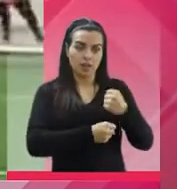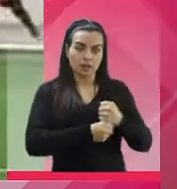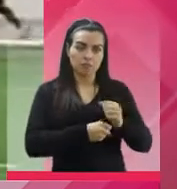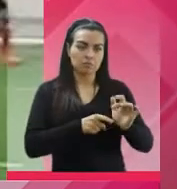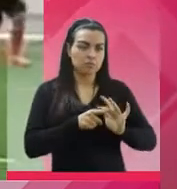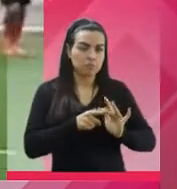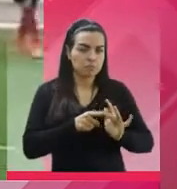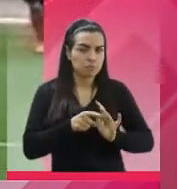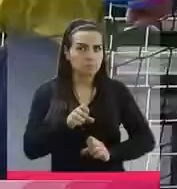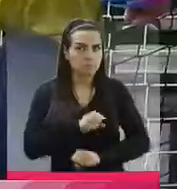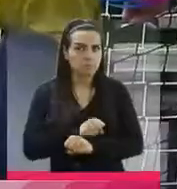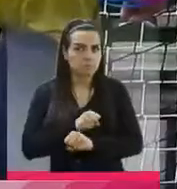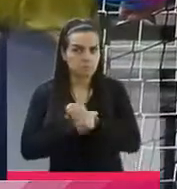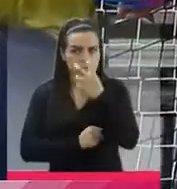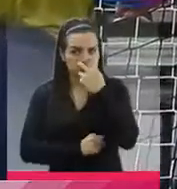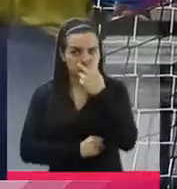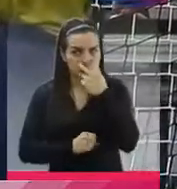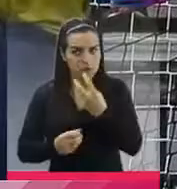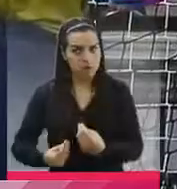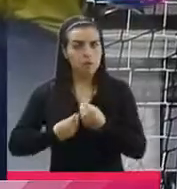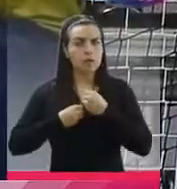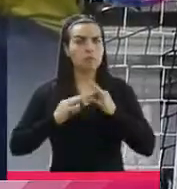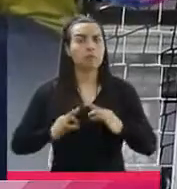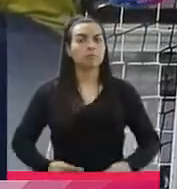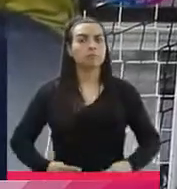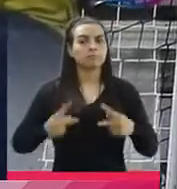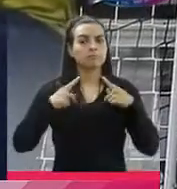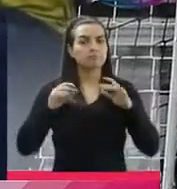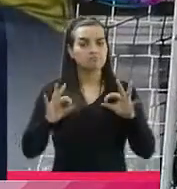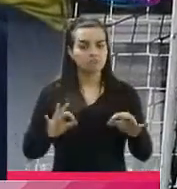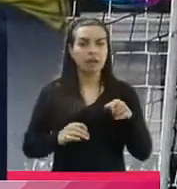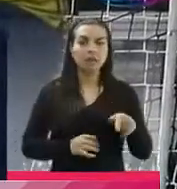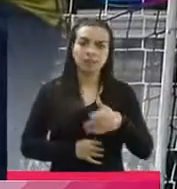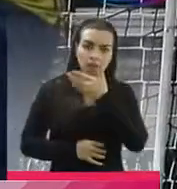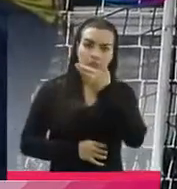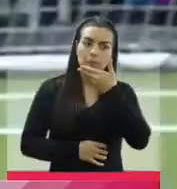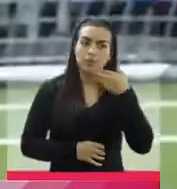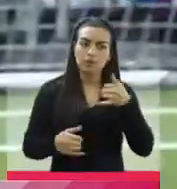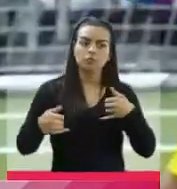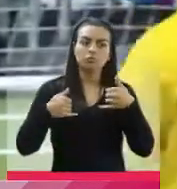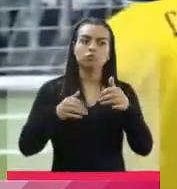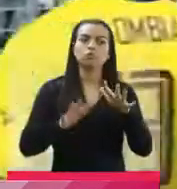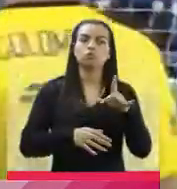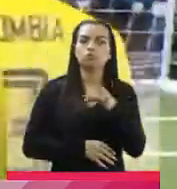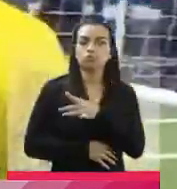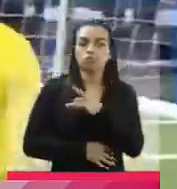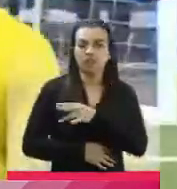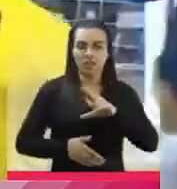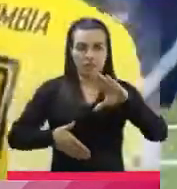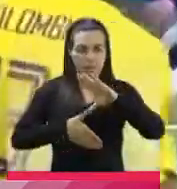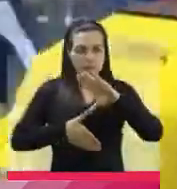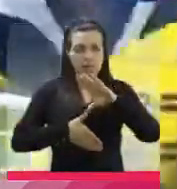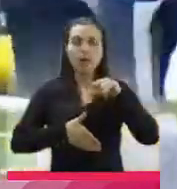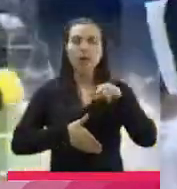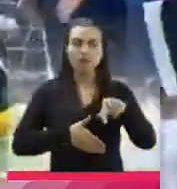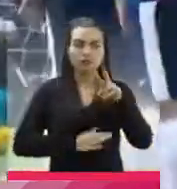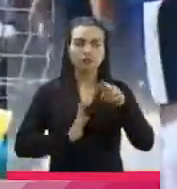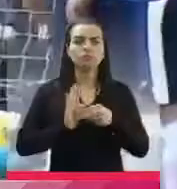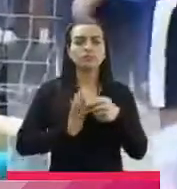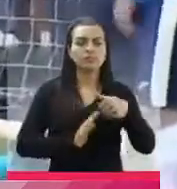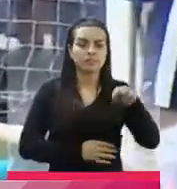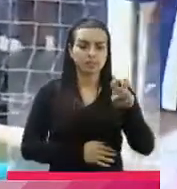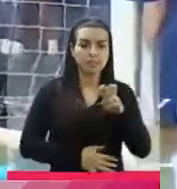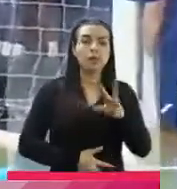diferente para su vida. Fue elegido el mejor jugador de la Copa América de Chile en el 2017, mejor jugador extranjero compitiendo para un